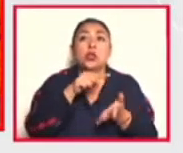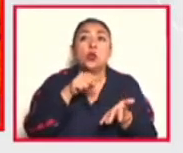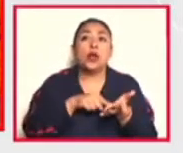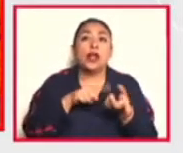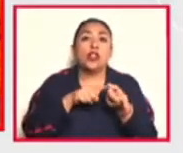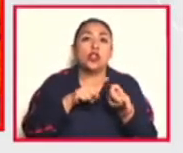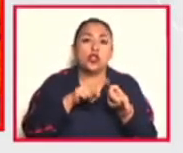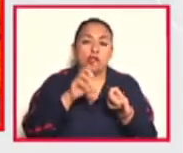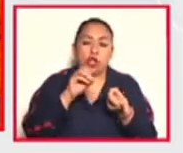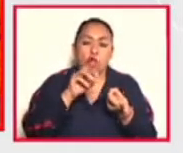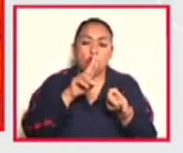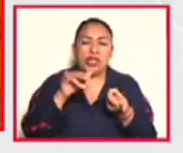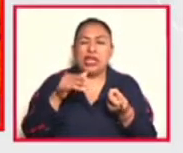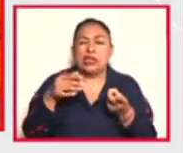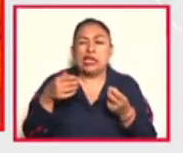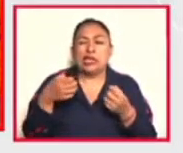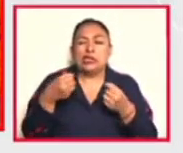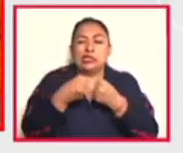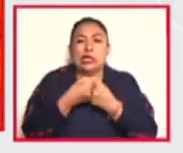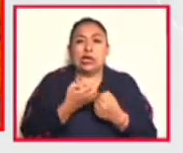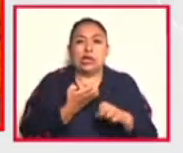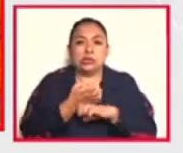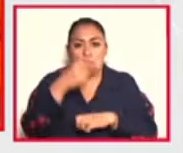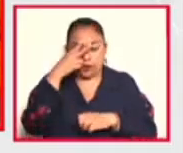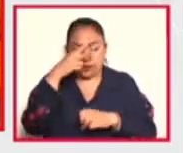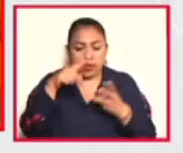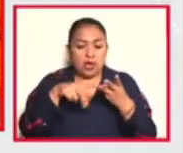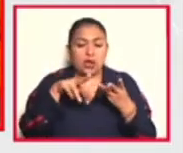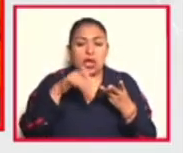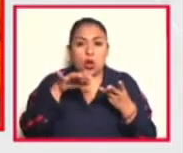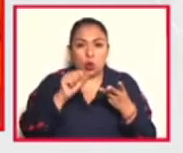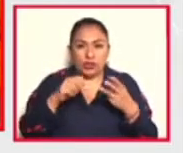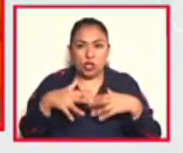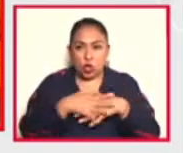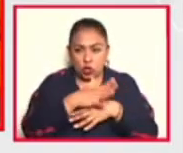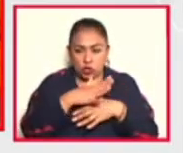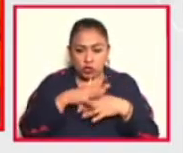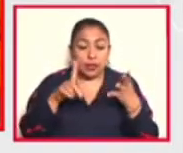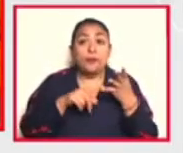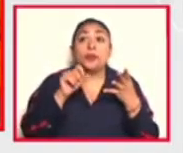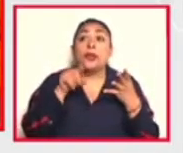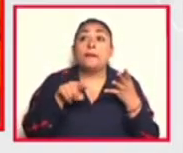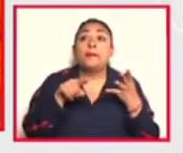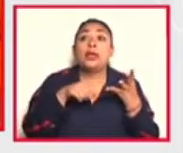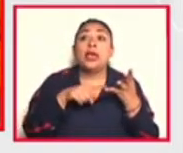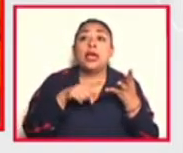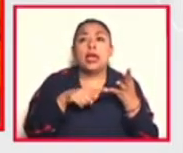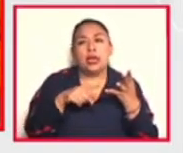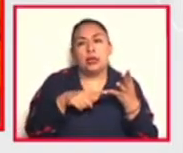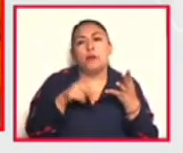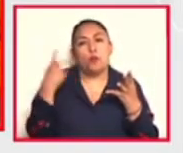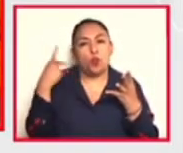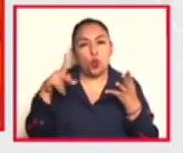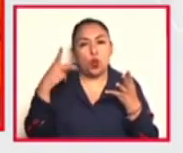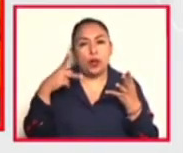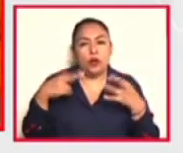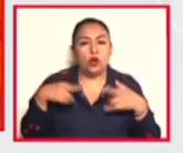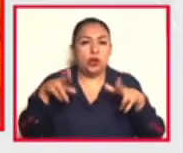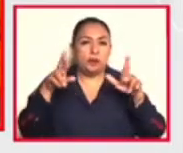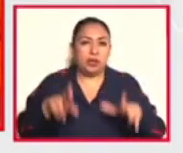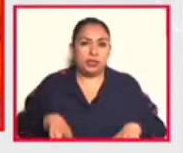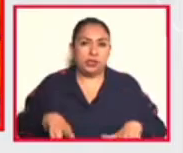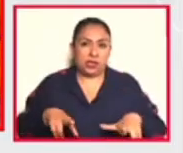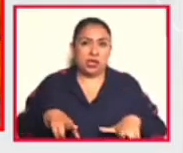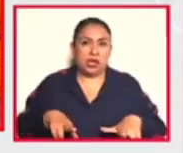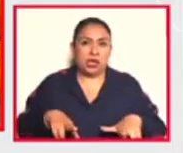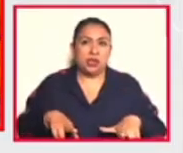al Estado de México. Tenemos los nahuas en la costa. Y tenemos, obviamente, uno de los pueblos más representativos, que es